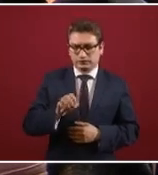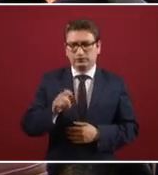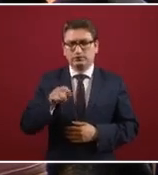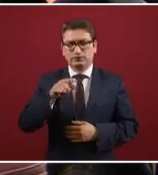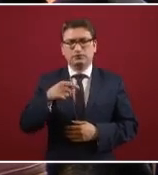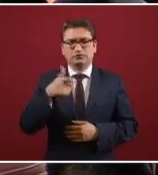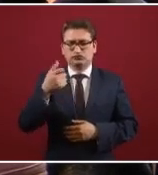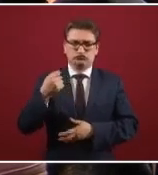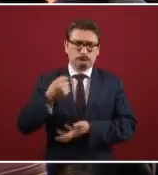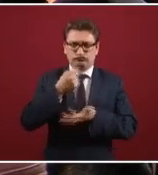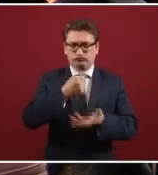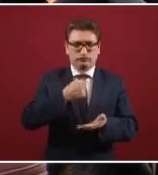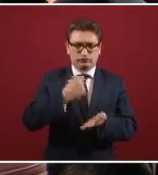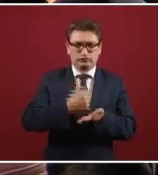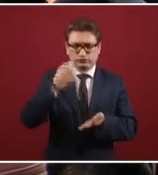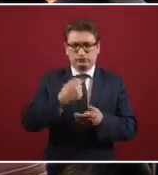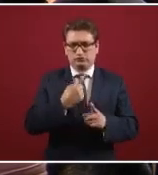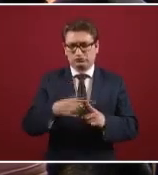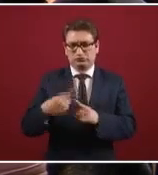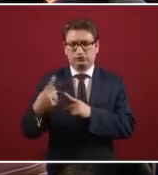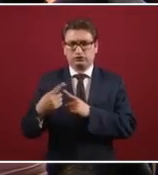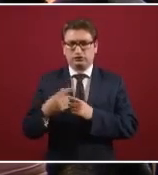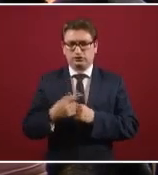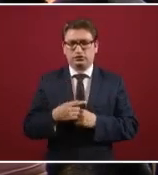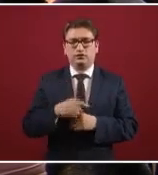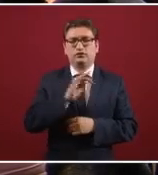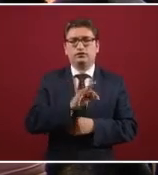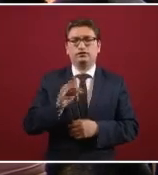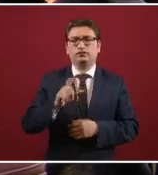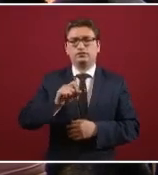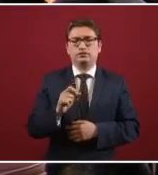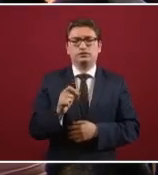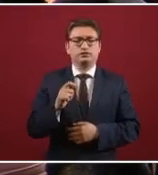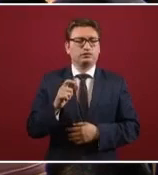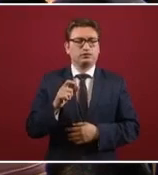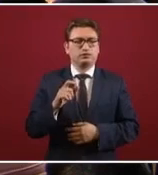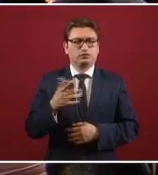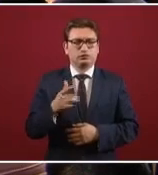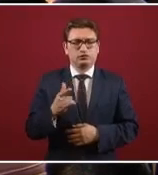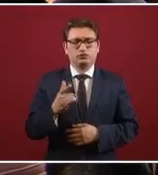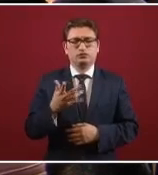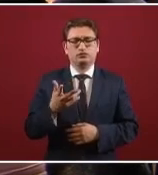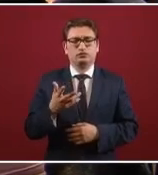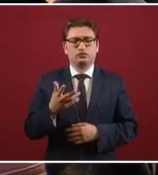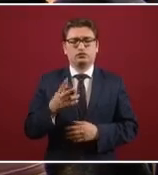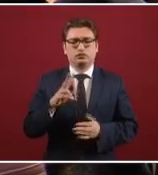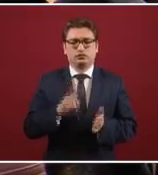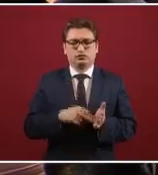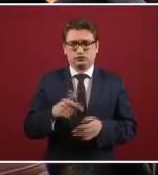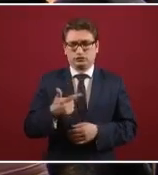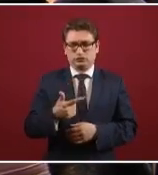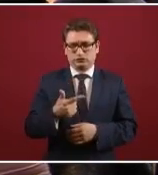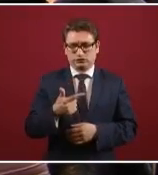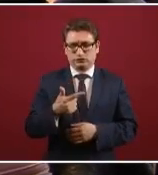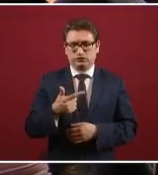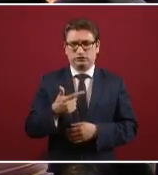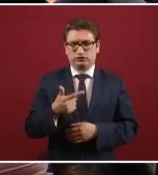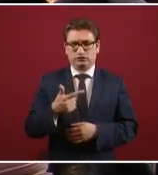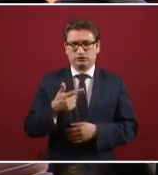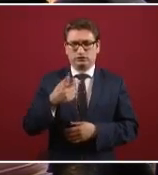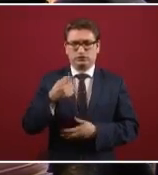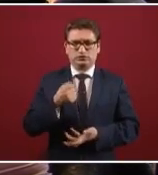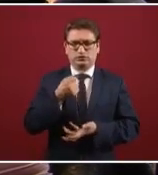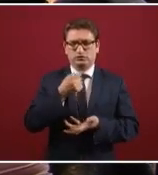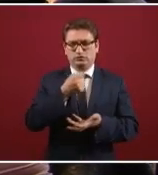bonos fueron aprobadas y te traigan unas fechas el 20 de julio de 2007 se